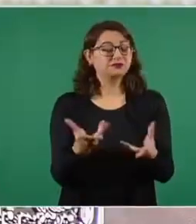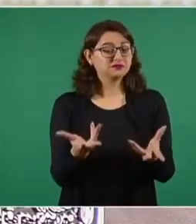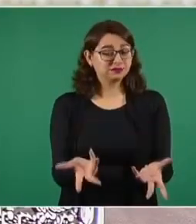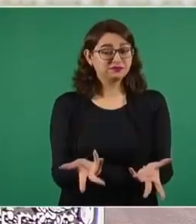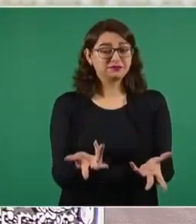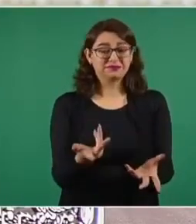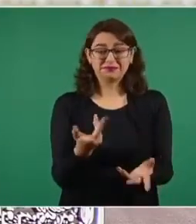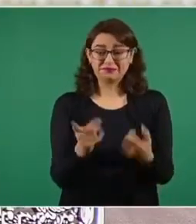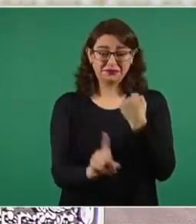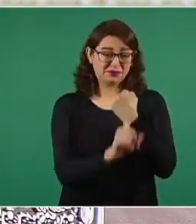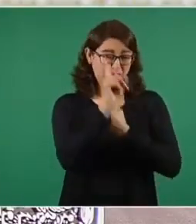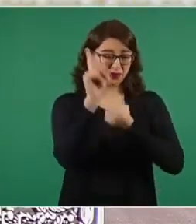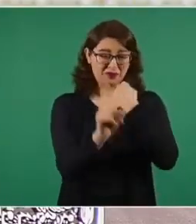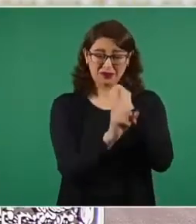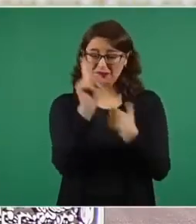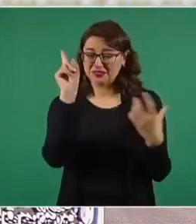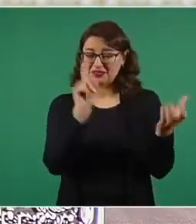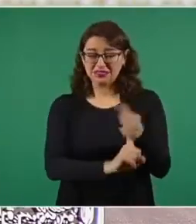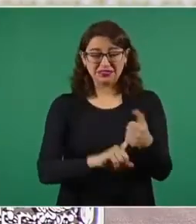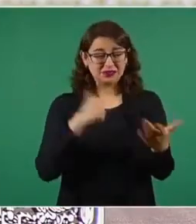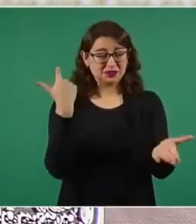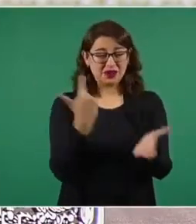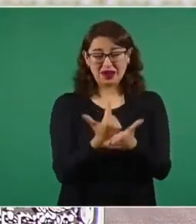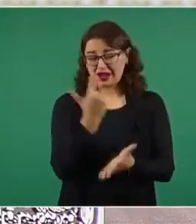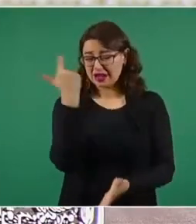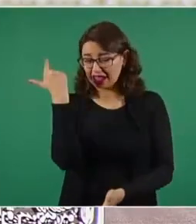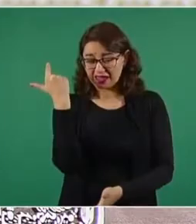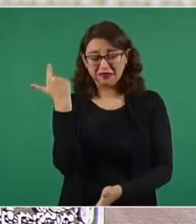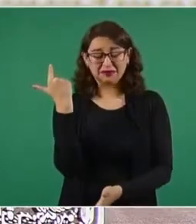con conflictos, con